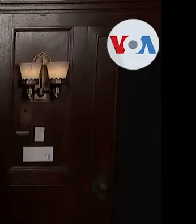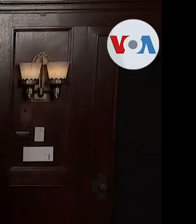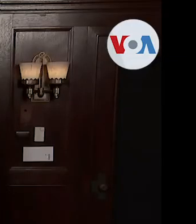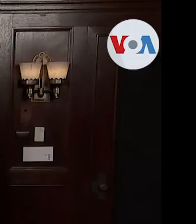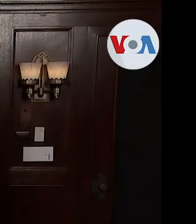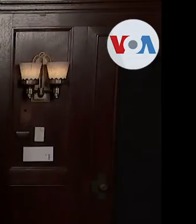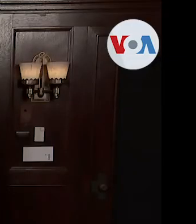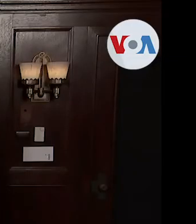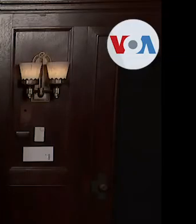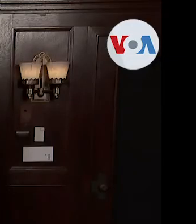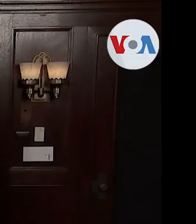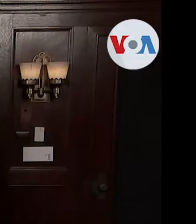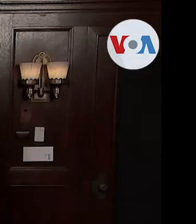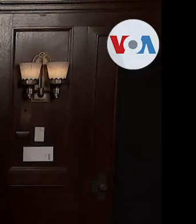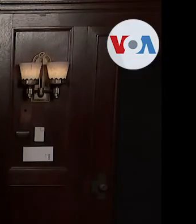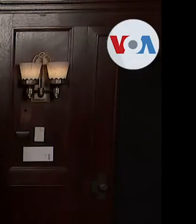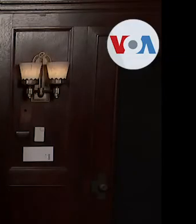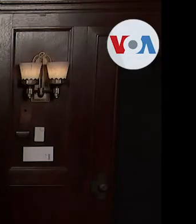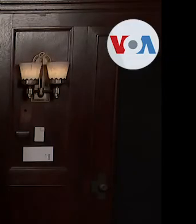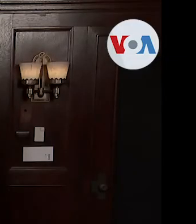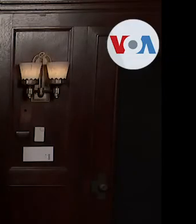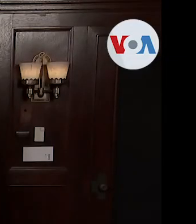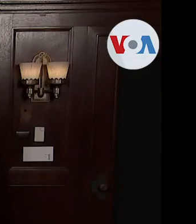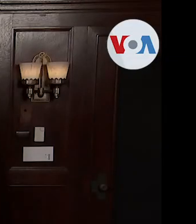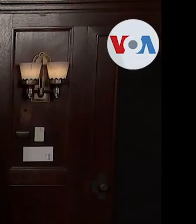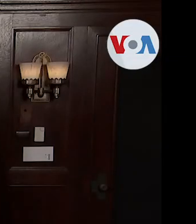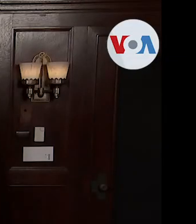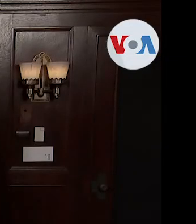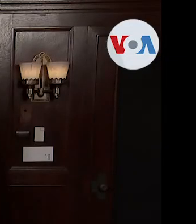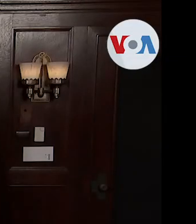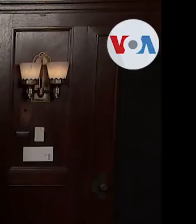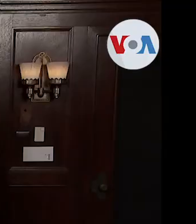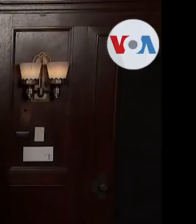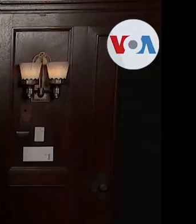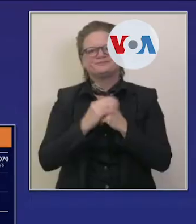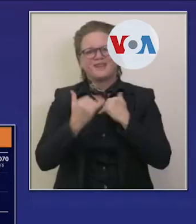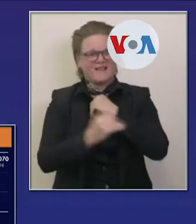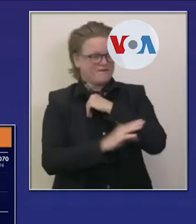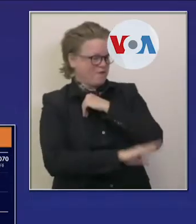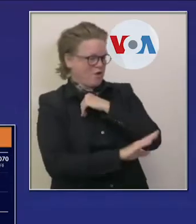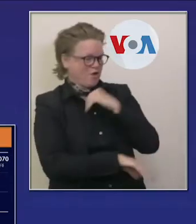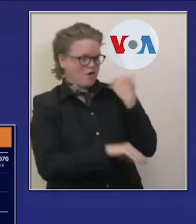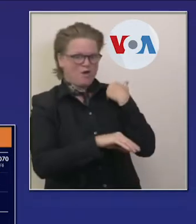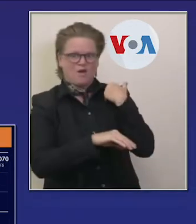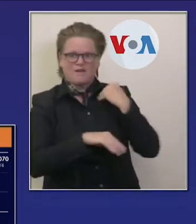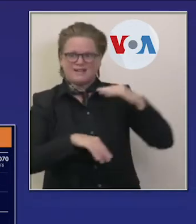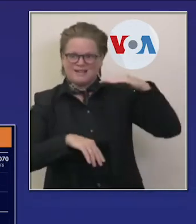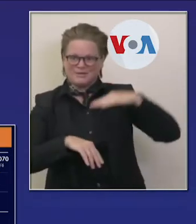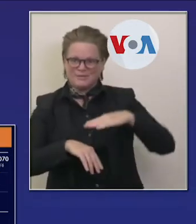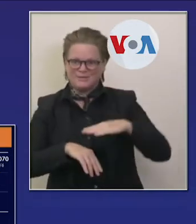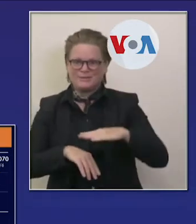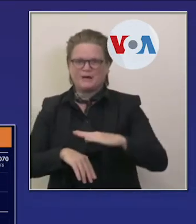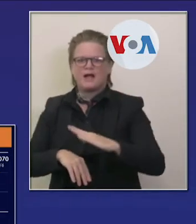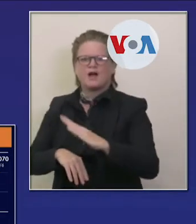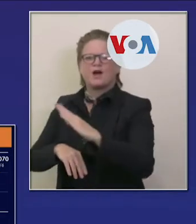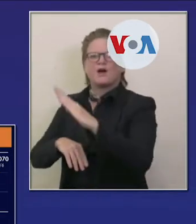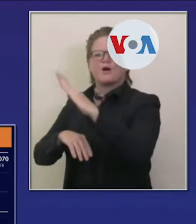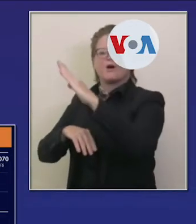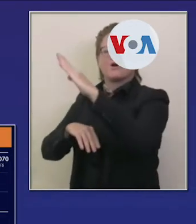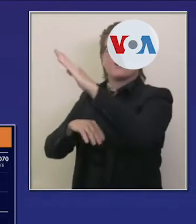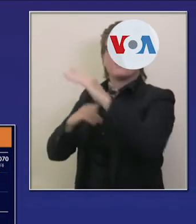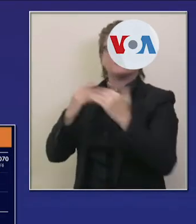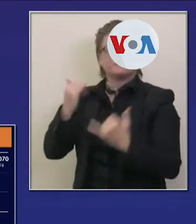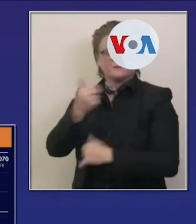casos este última semana que en todo el mes de octubre el acelerado nivel de contagio y enfermos por kobe